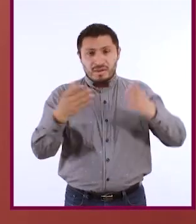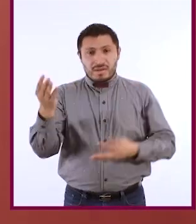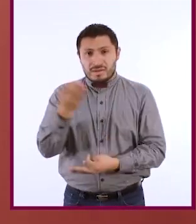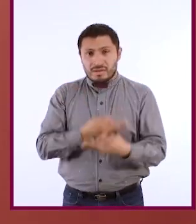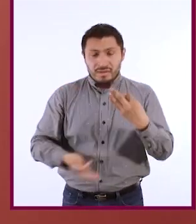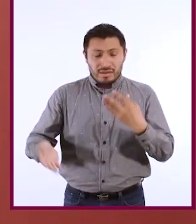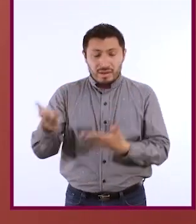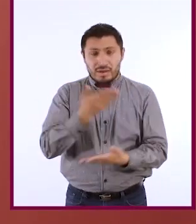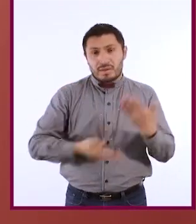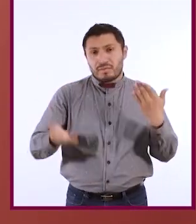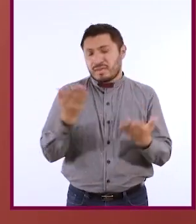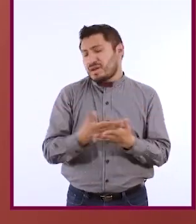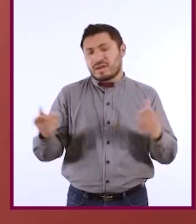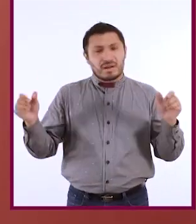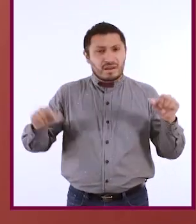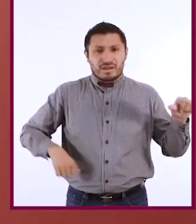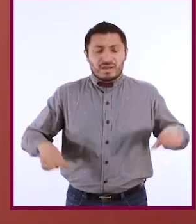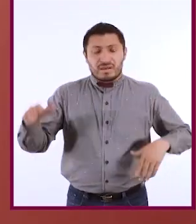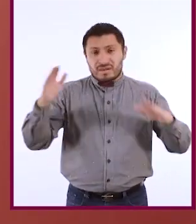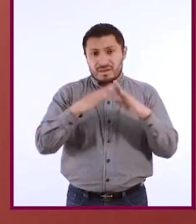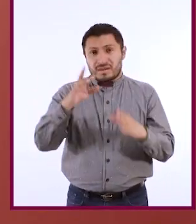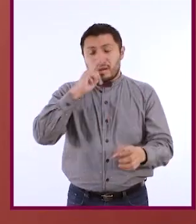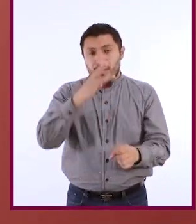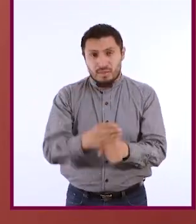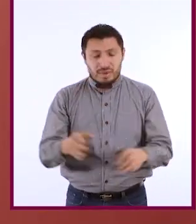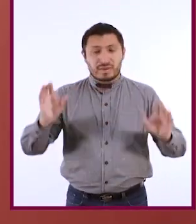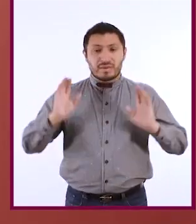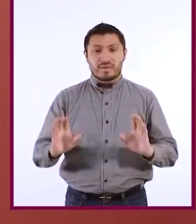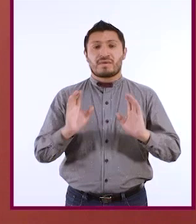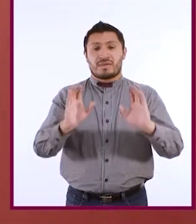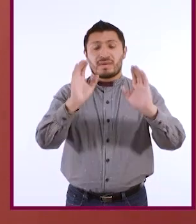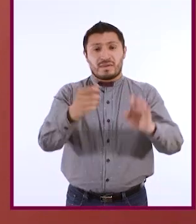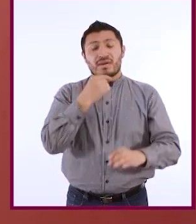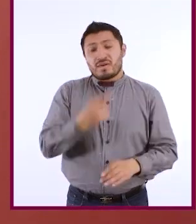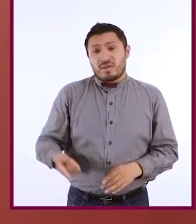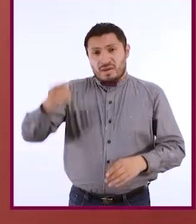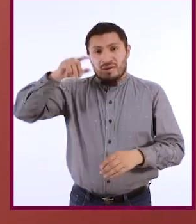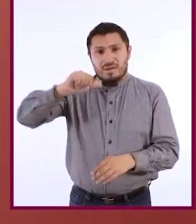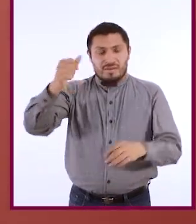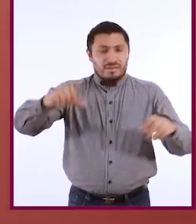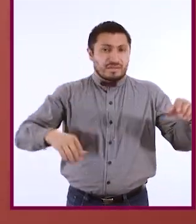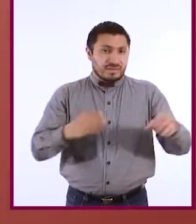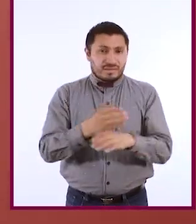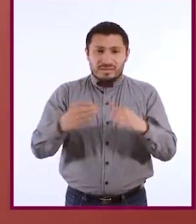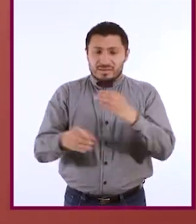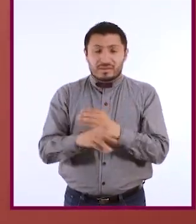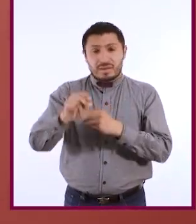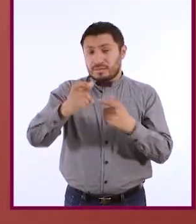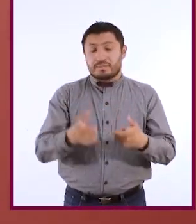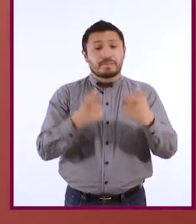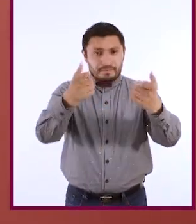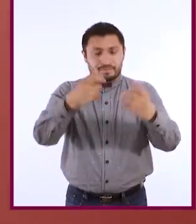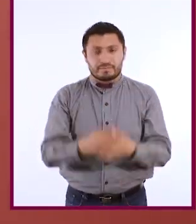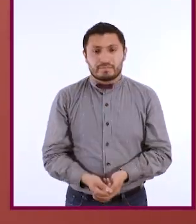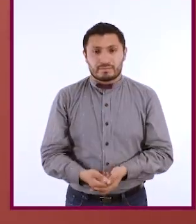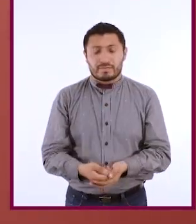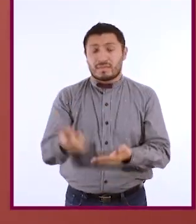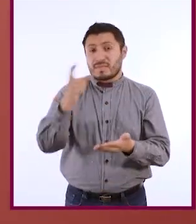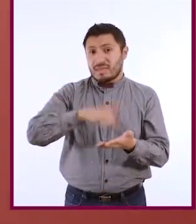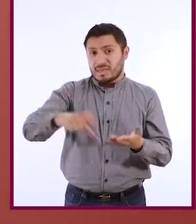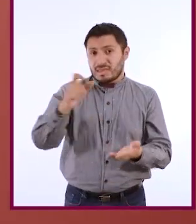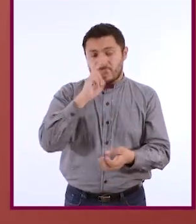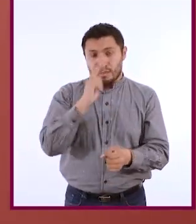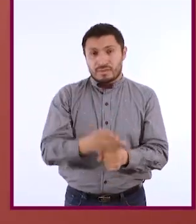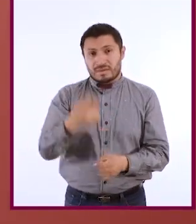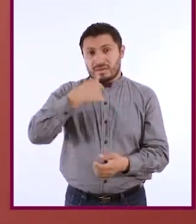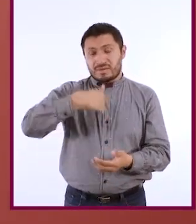las tareas domésticas, las responsabilidades de crianza y otro trabajo no remunerado. Consumir con responsabilidad. Creo que